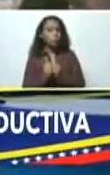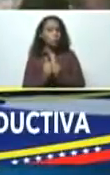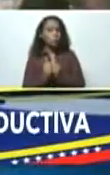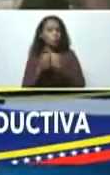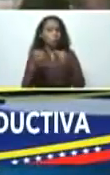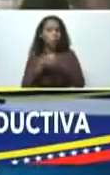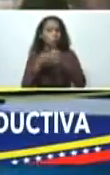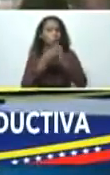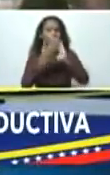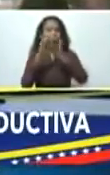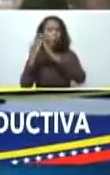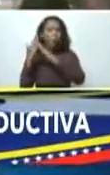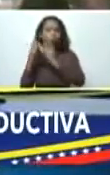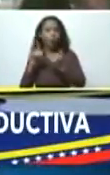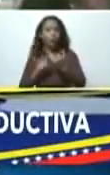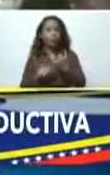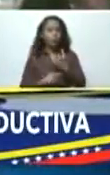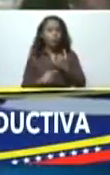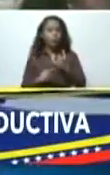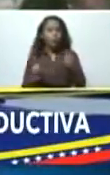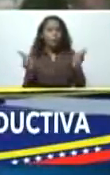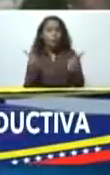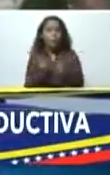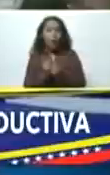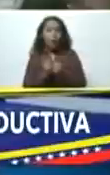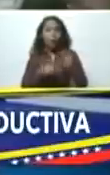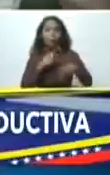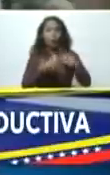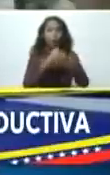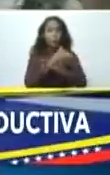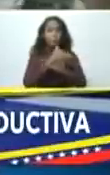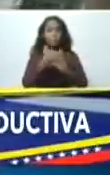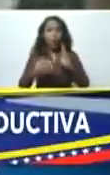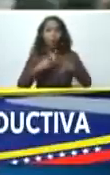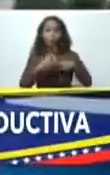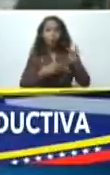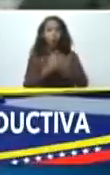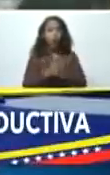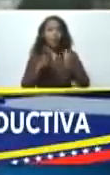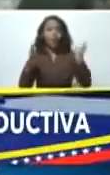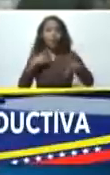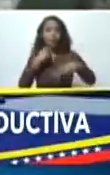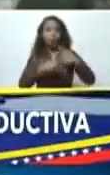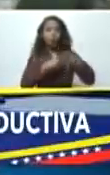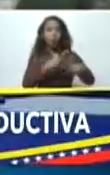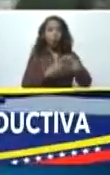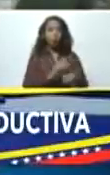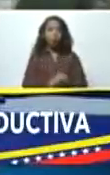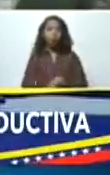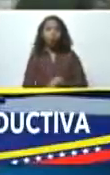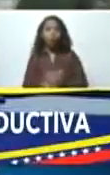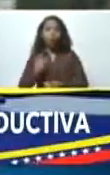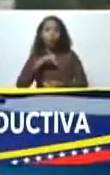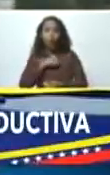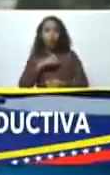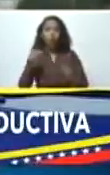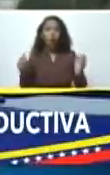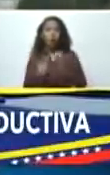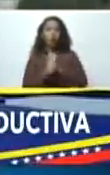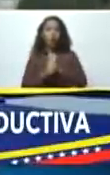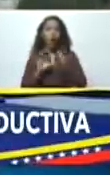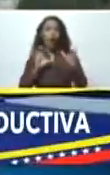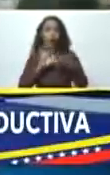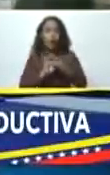comunas, pequeños productores, medianos productores, grandes productores. Estamos consiguiendo